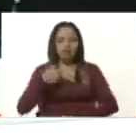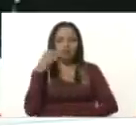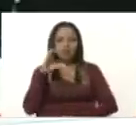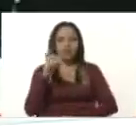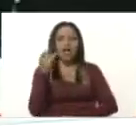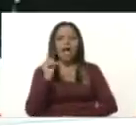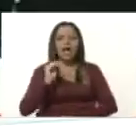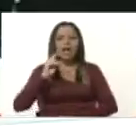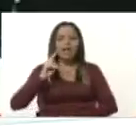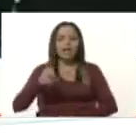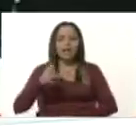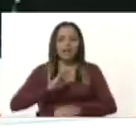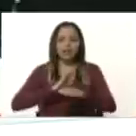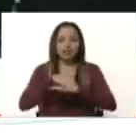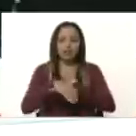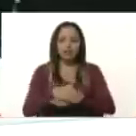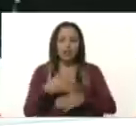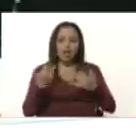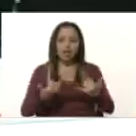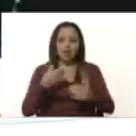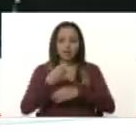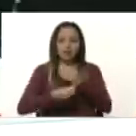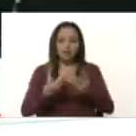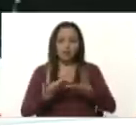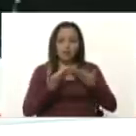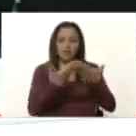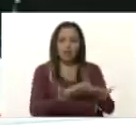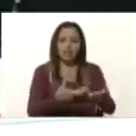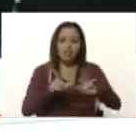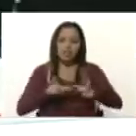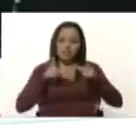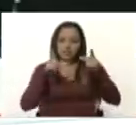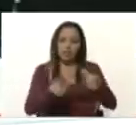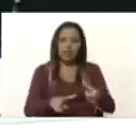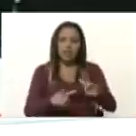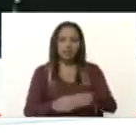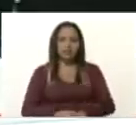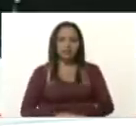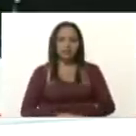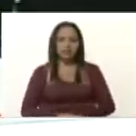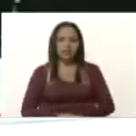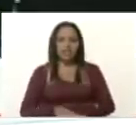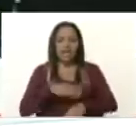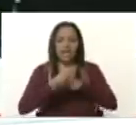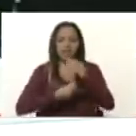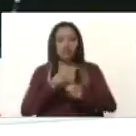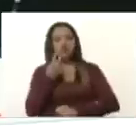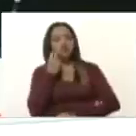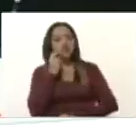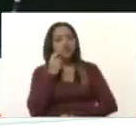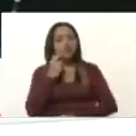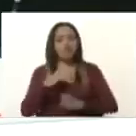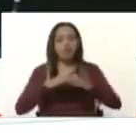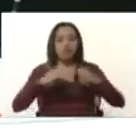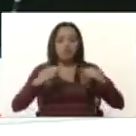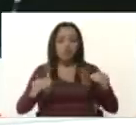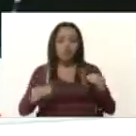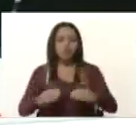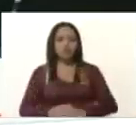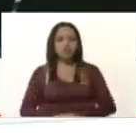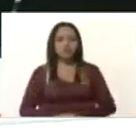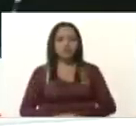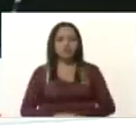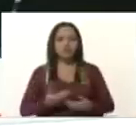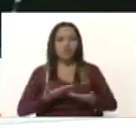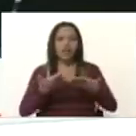Héctor Rodríguez, va a proceder a entregar los certificados de origen del cacao carenero superior.